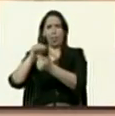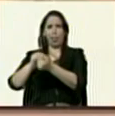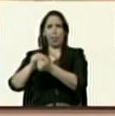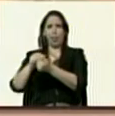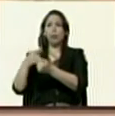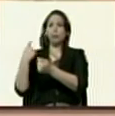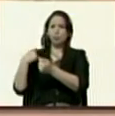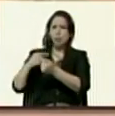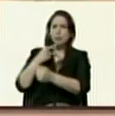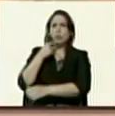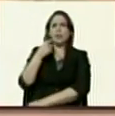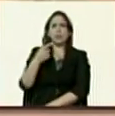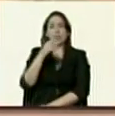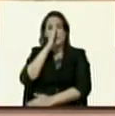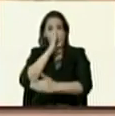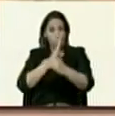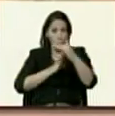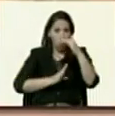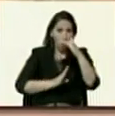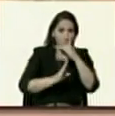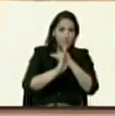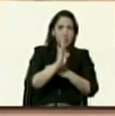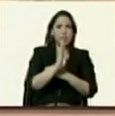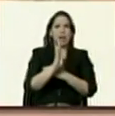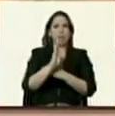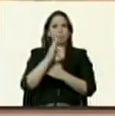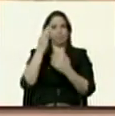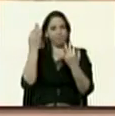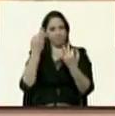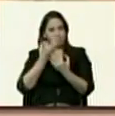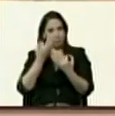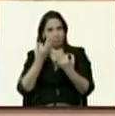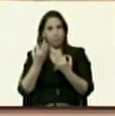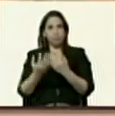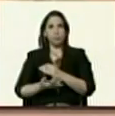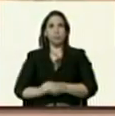que decir con humildad, con sencillez,